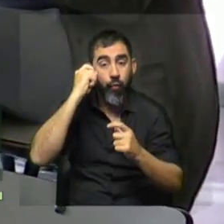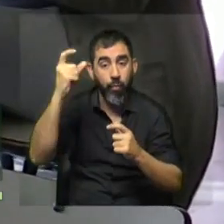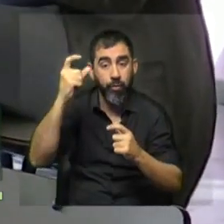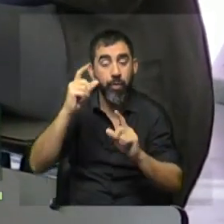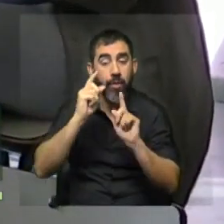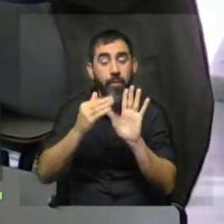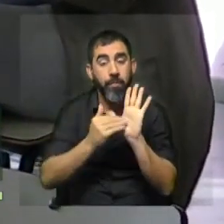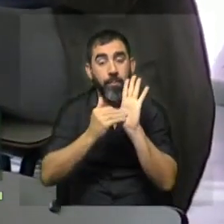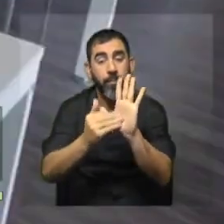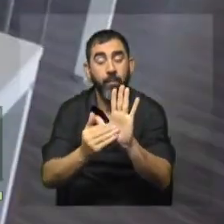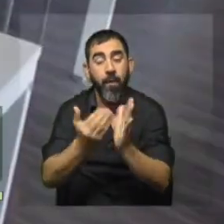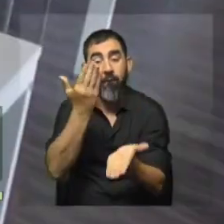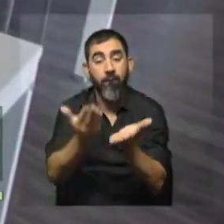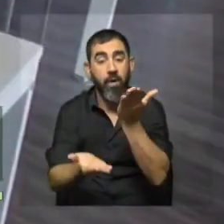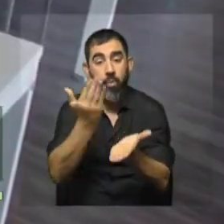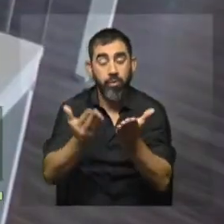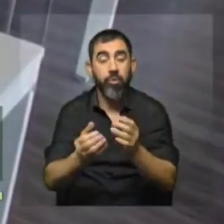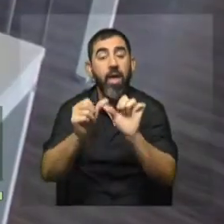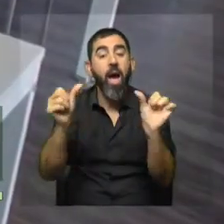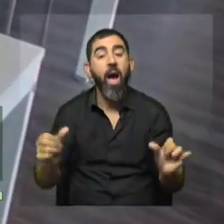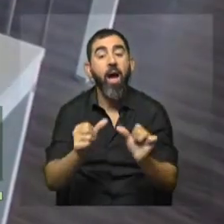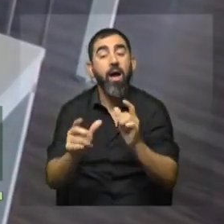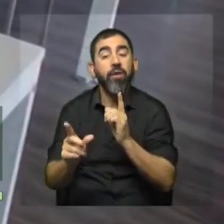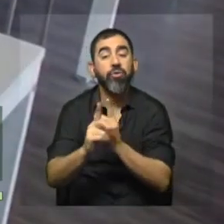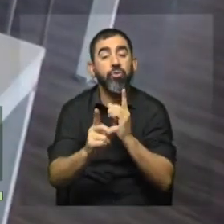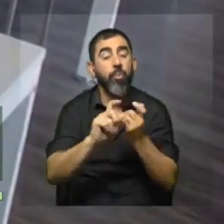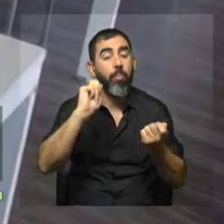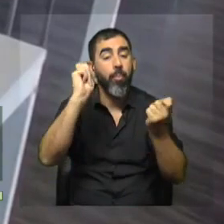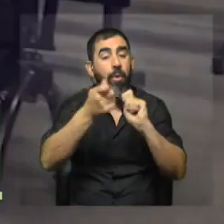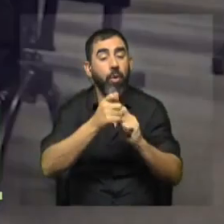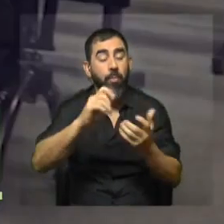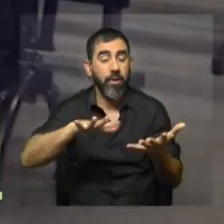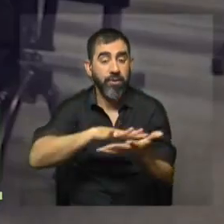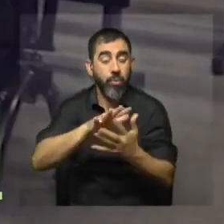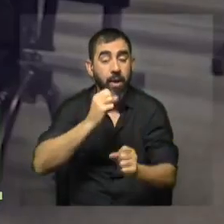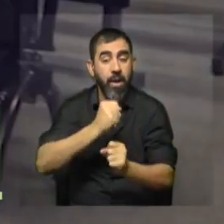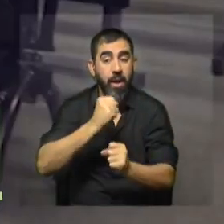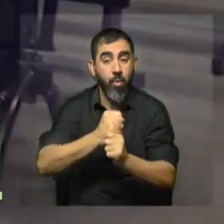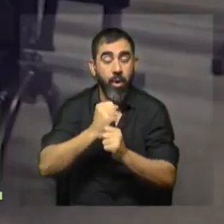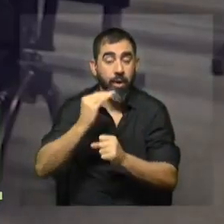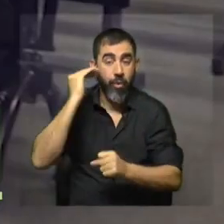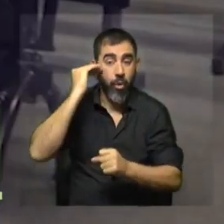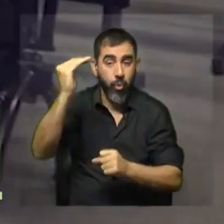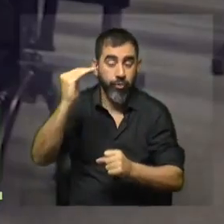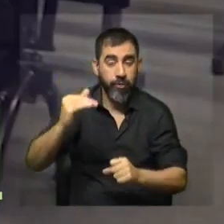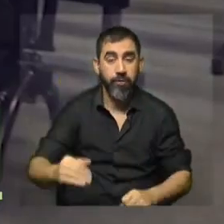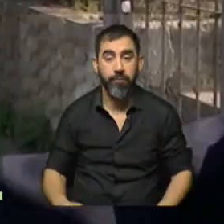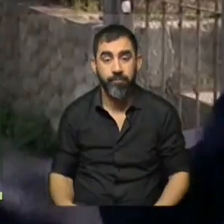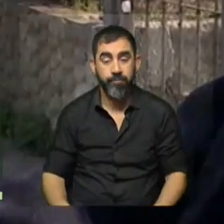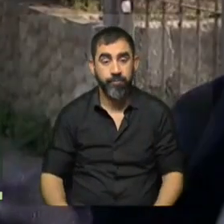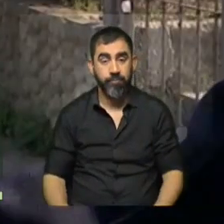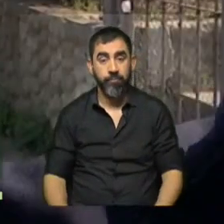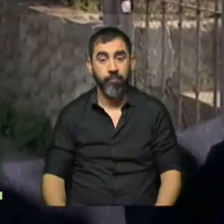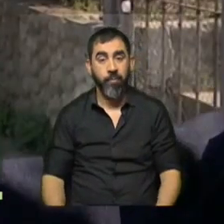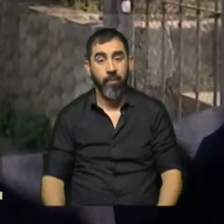debía presentar una evaluación y las acciones para atender a los cambios de las condiciones laborales de las y los docentes del subsistema. Bueno,